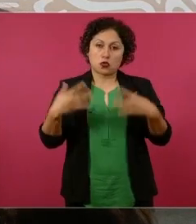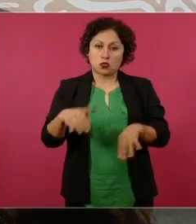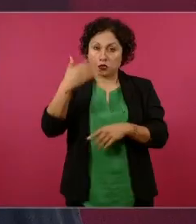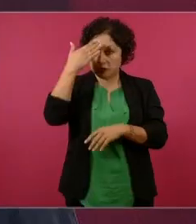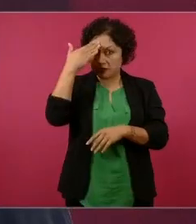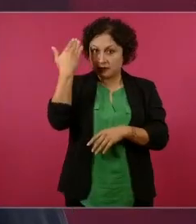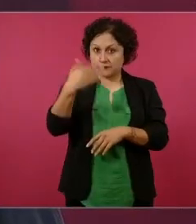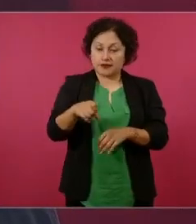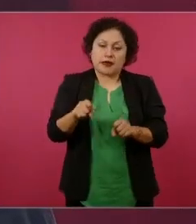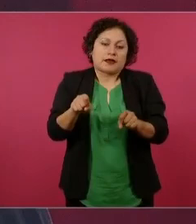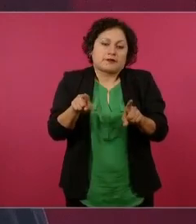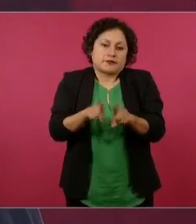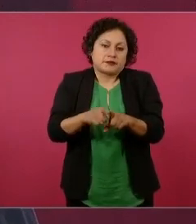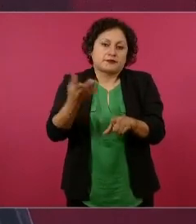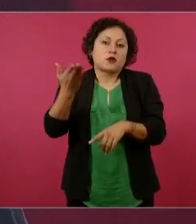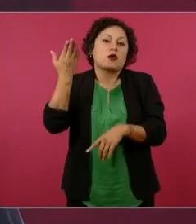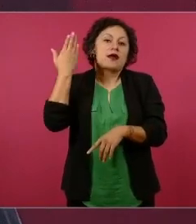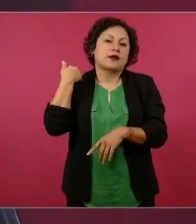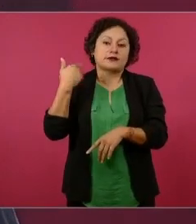estaba al servicio